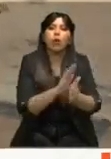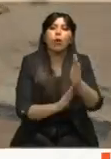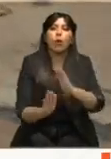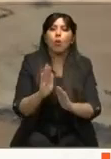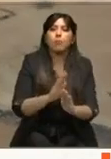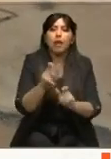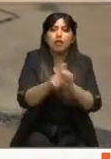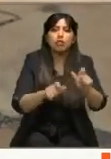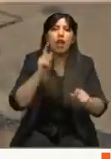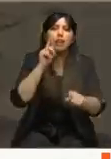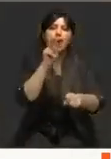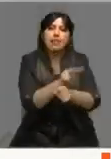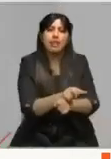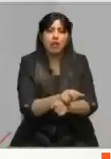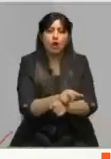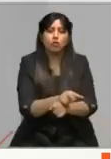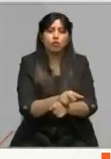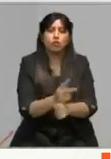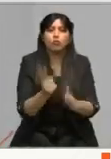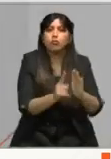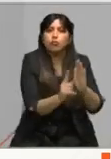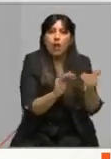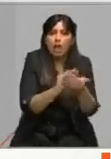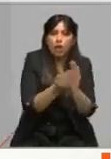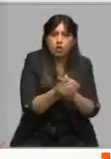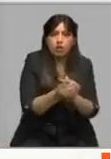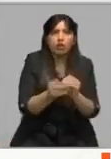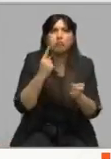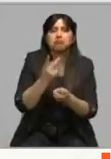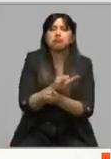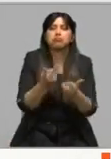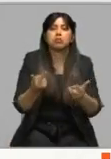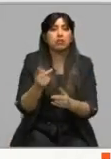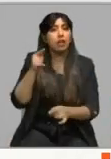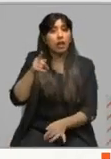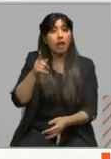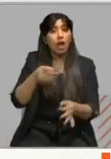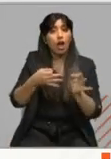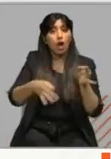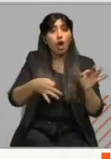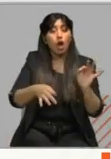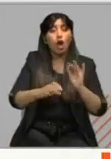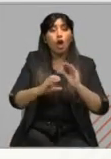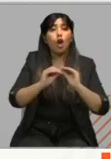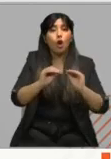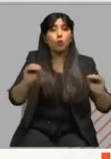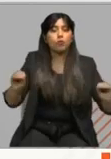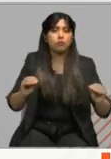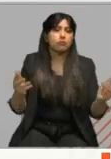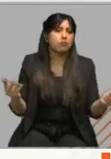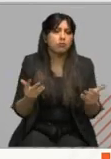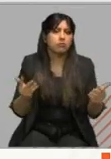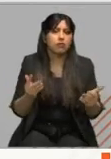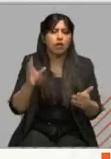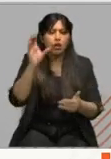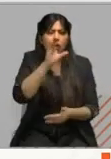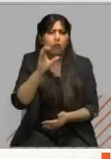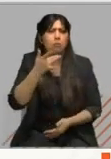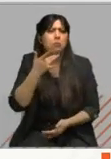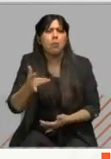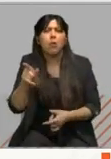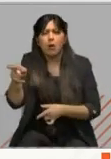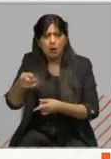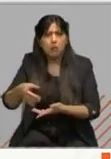Agua. A través de un comunicado dicen que se buscará el cómo se ejecutó la resolución dictada por el